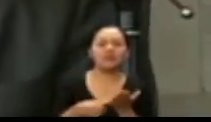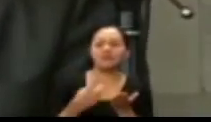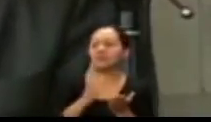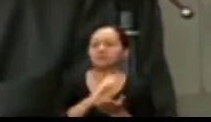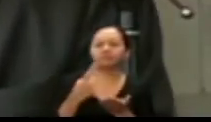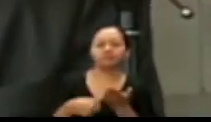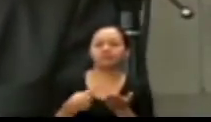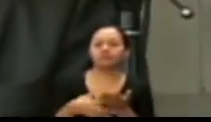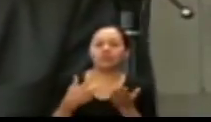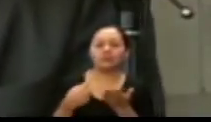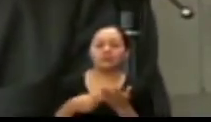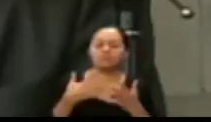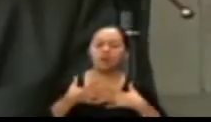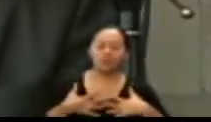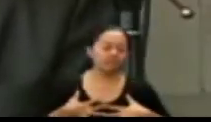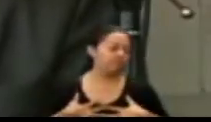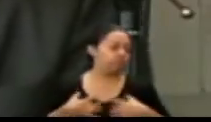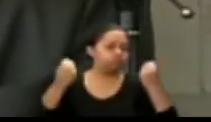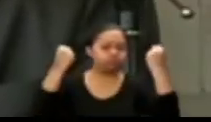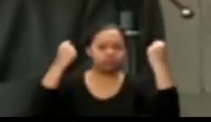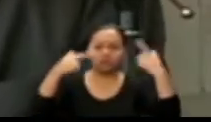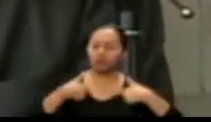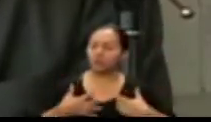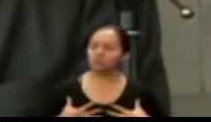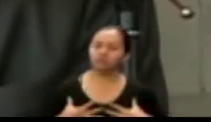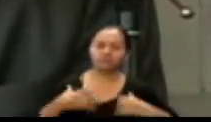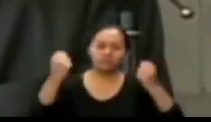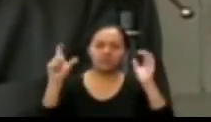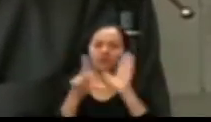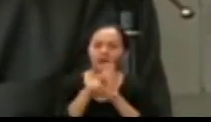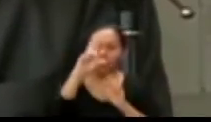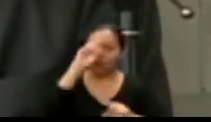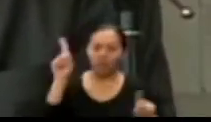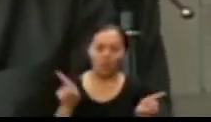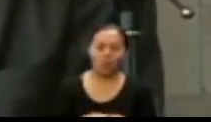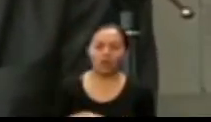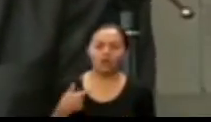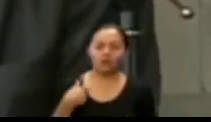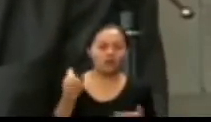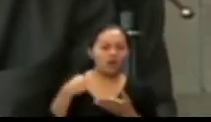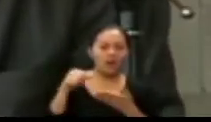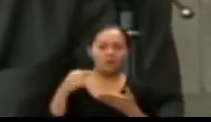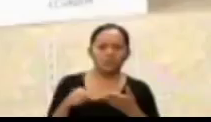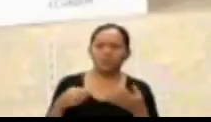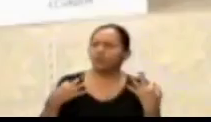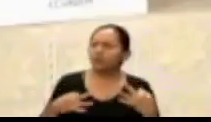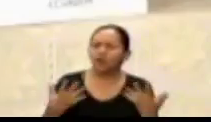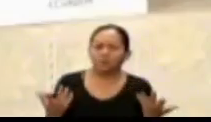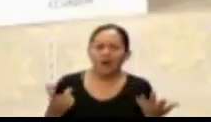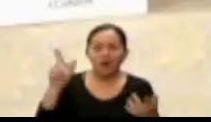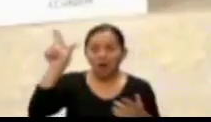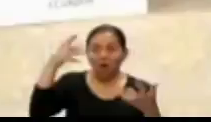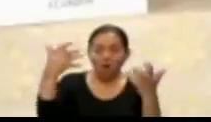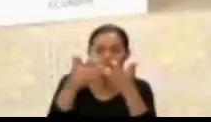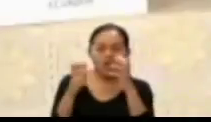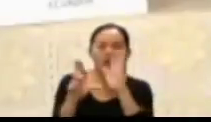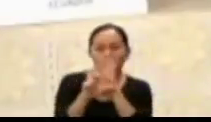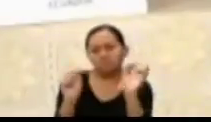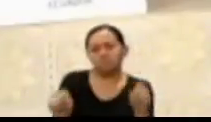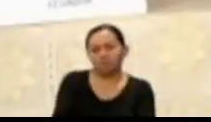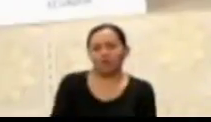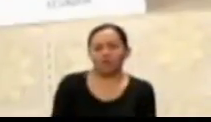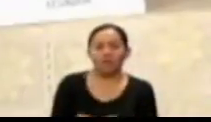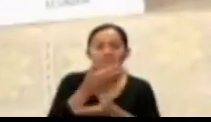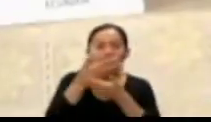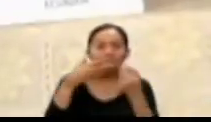La verdad que me enojé mucho porque yo veo que con las leyes, aprobando cosas normales, lógicas, se pudiera